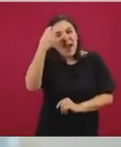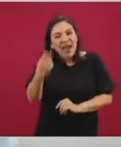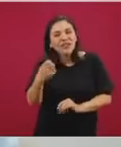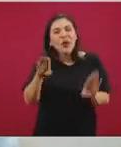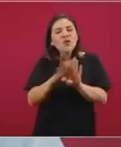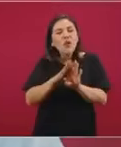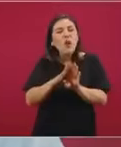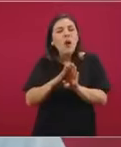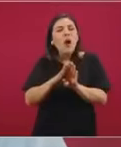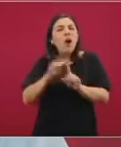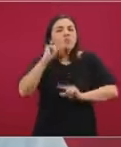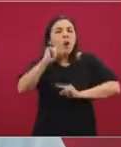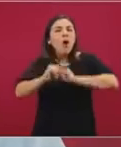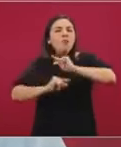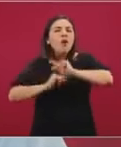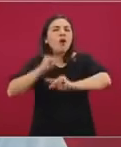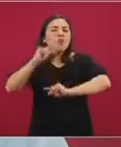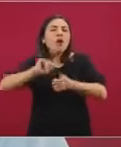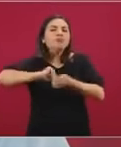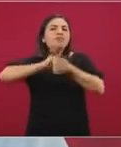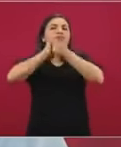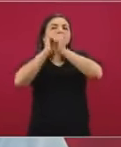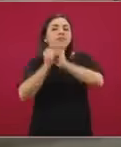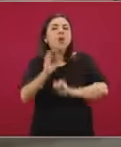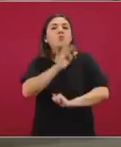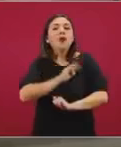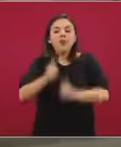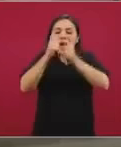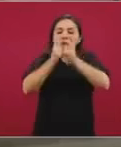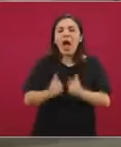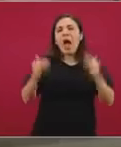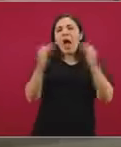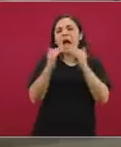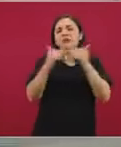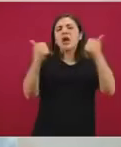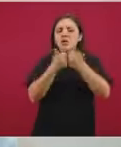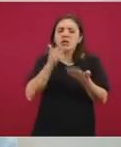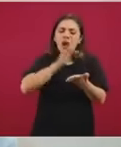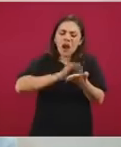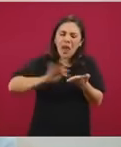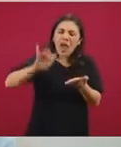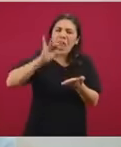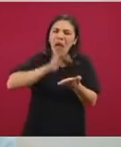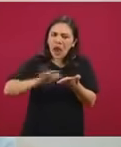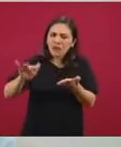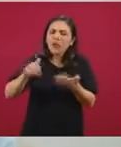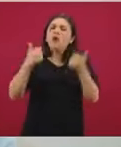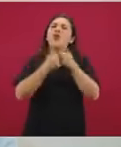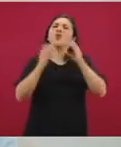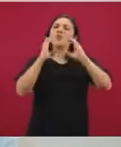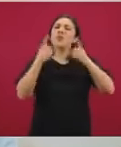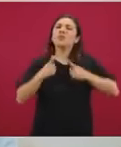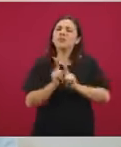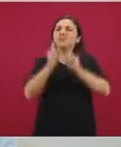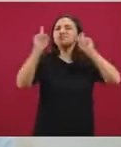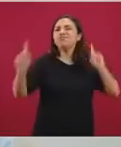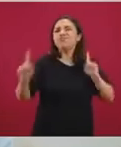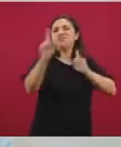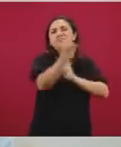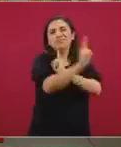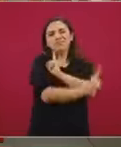de lo posible, y creo que eso es lo más importante, nos quedemos en casa leyendo, mantengamos la sana distancia